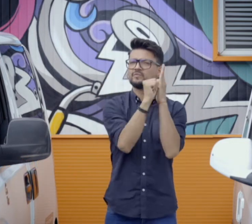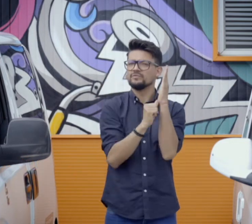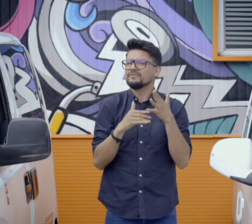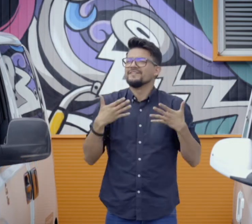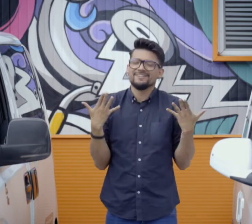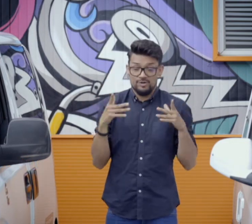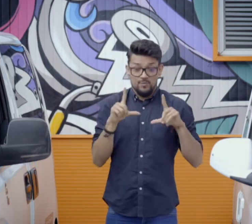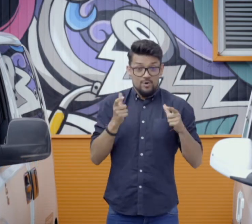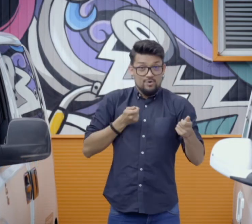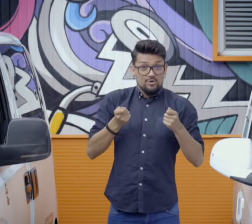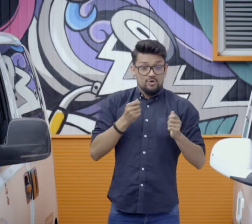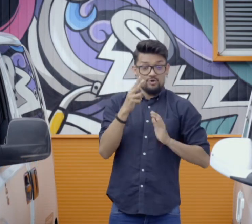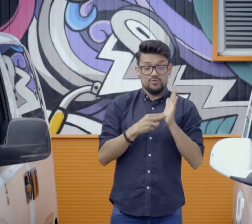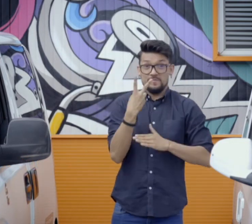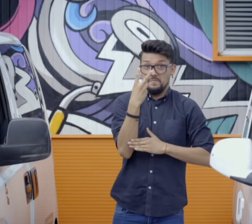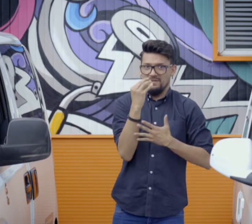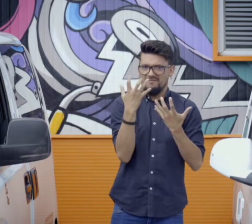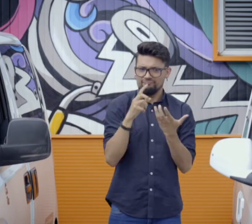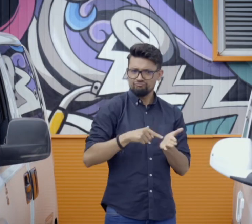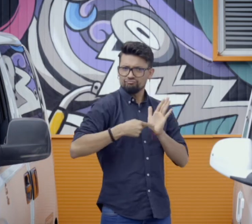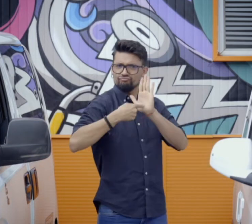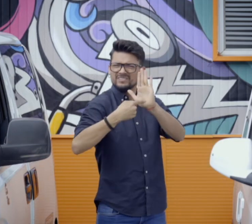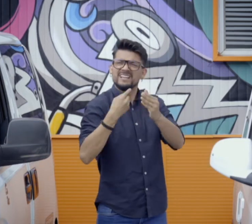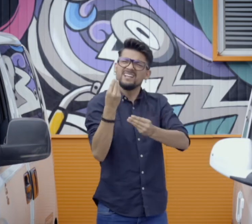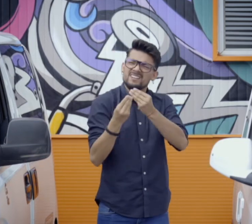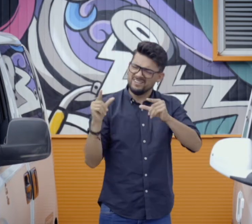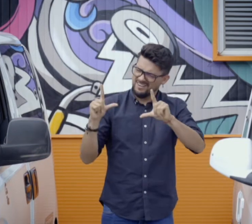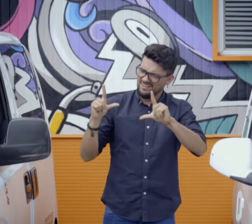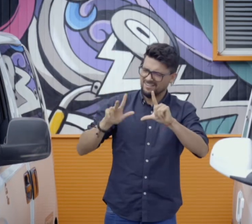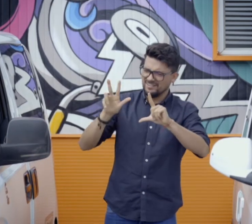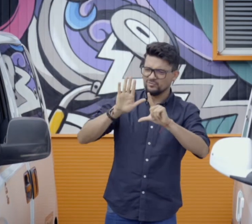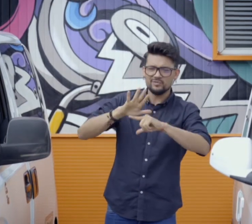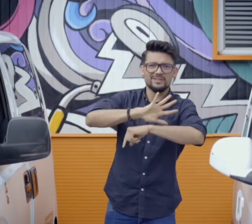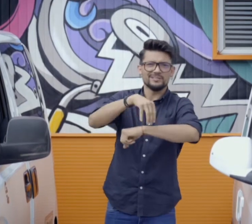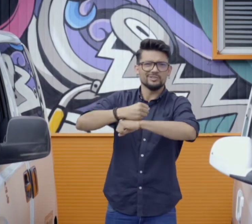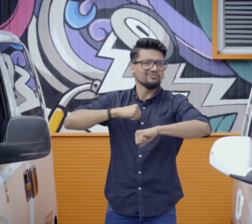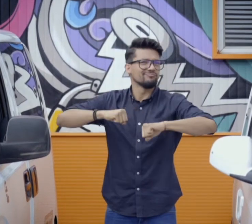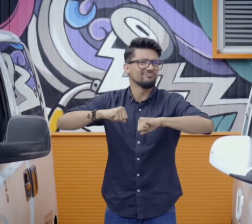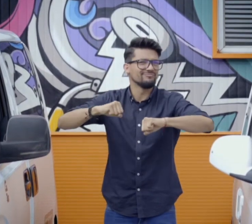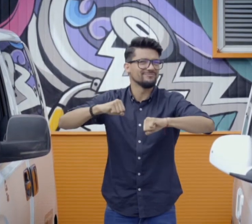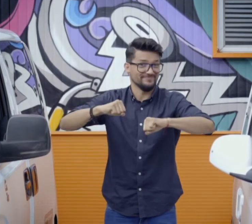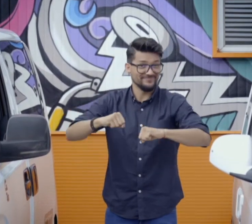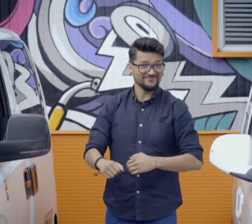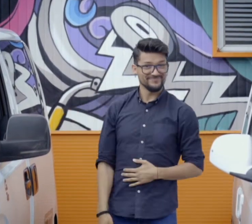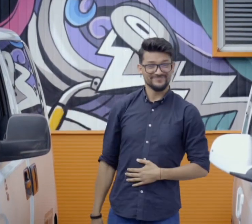aniversario con este especial de Toma el Control sobre la Gestión 2020.